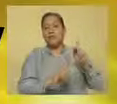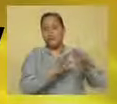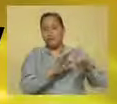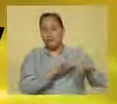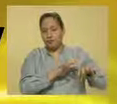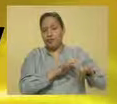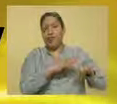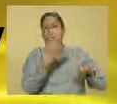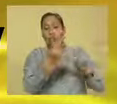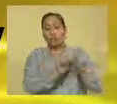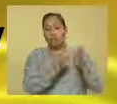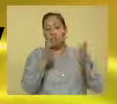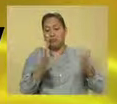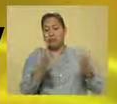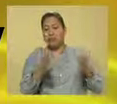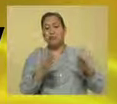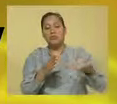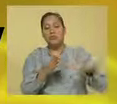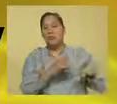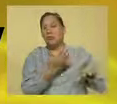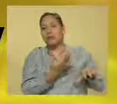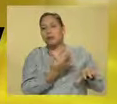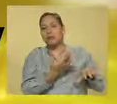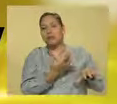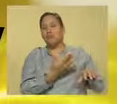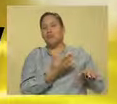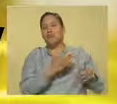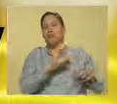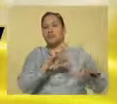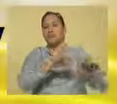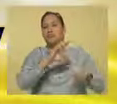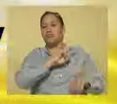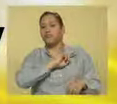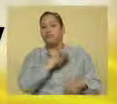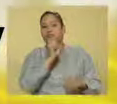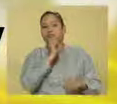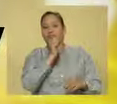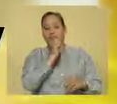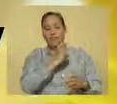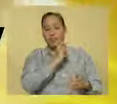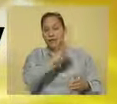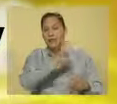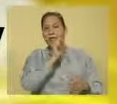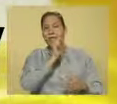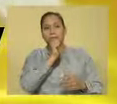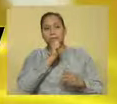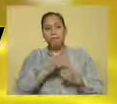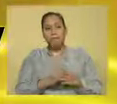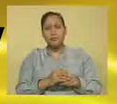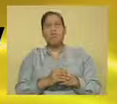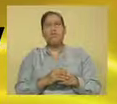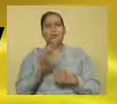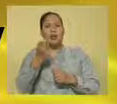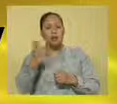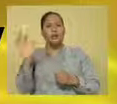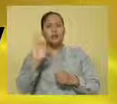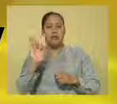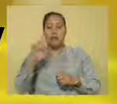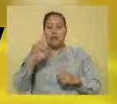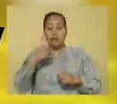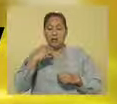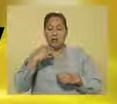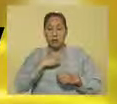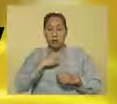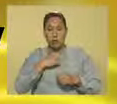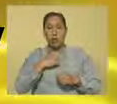año. Nosotros pensamos que esto es porque no hemos terminado de